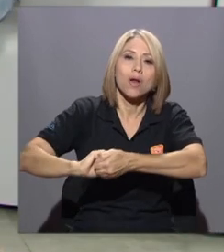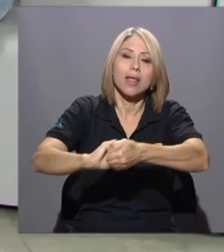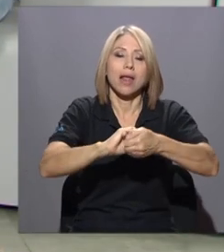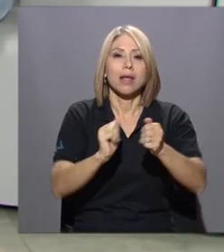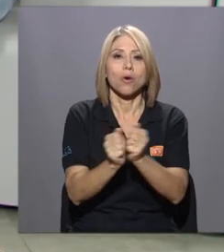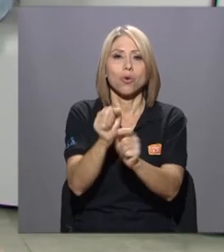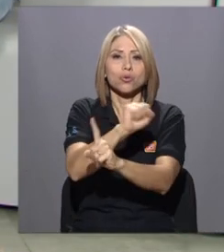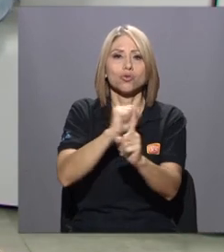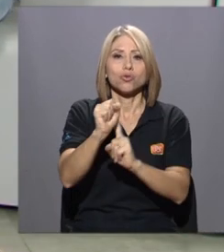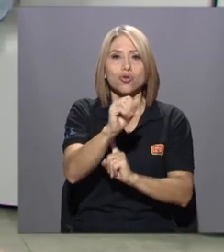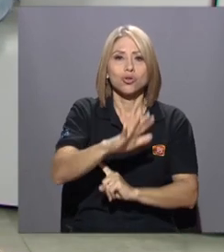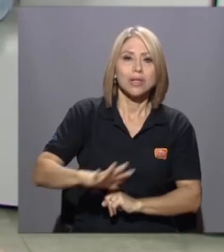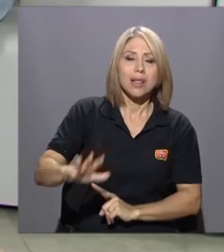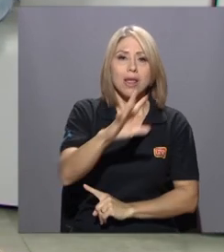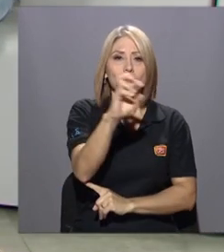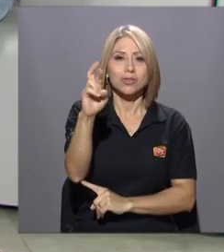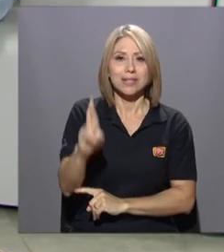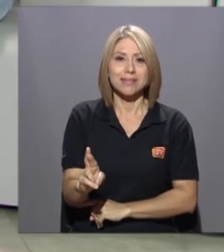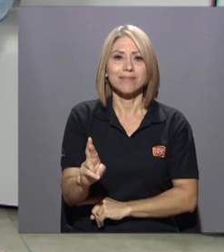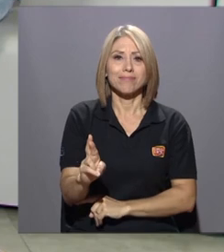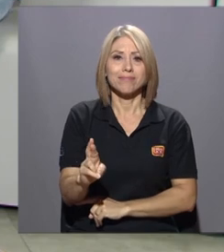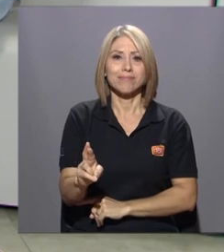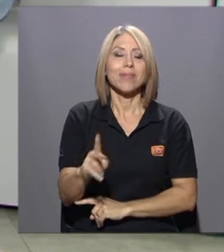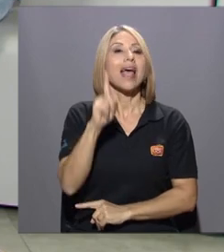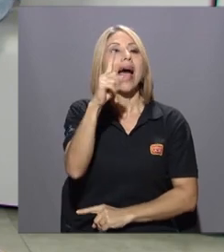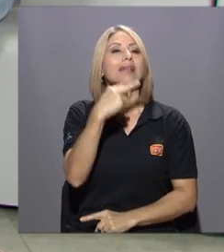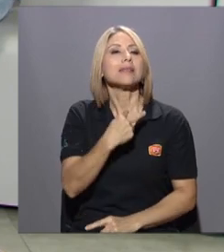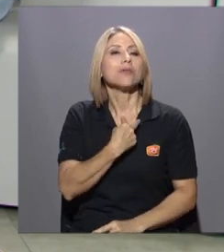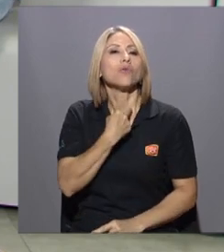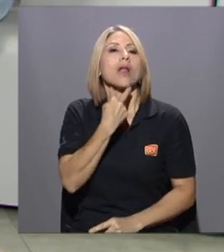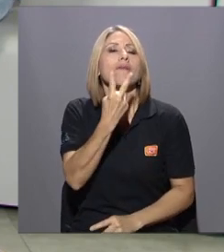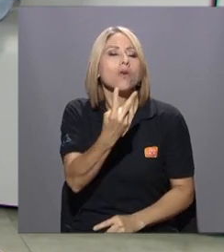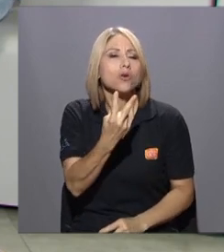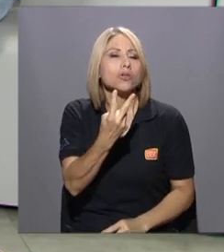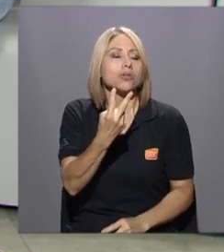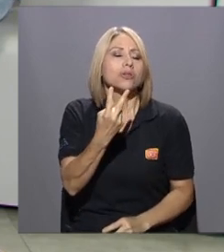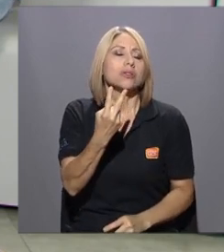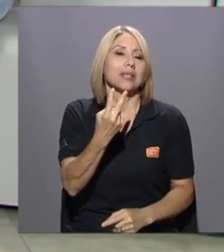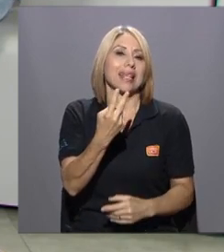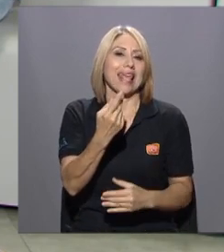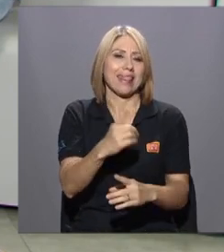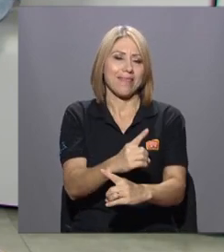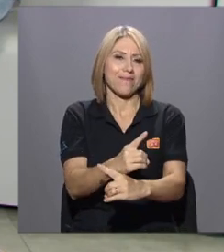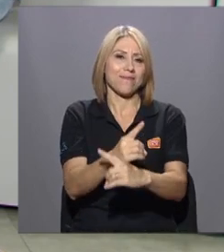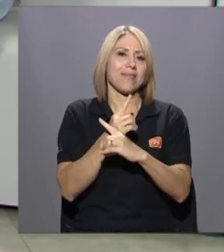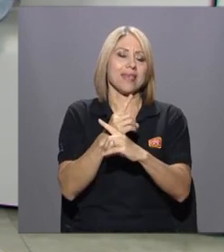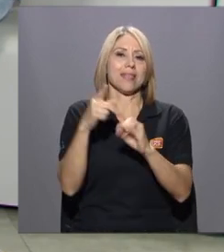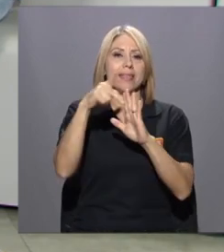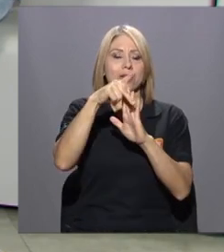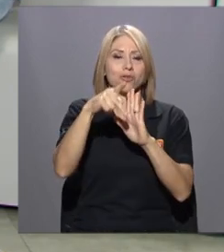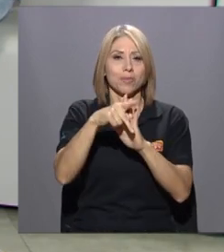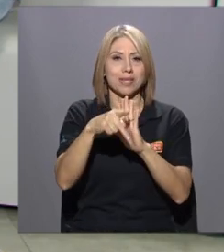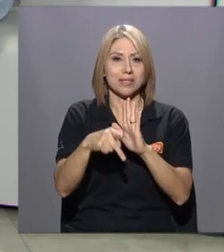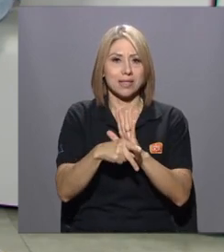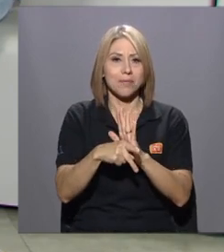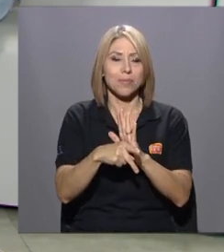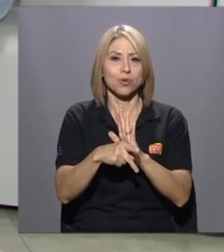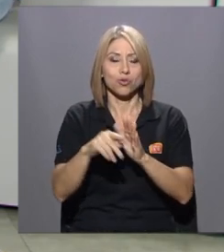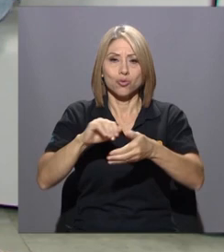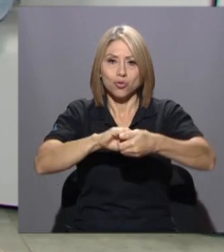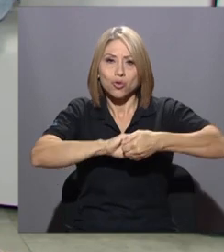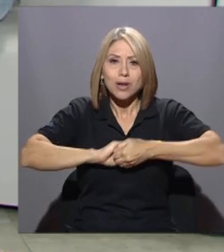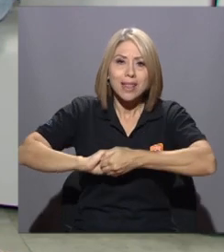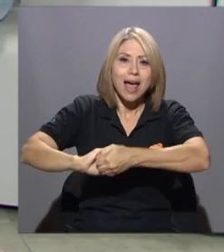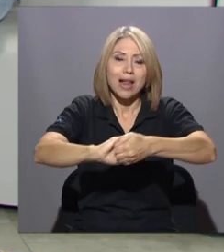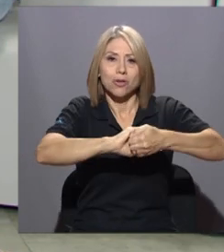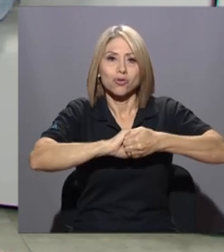sociedad costarricense, y sobre todo ha sido una voz que una y otra vez defiende los principios solidarios,